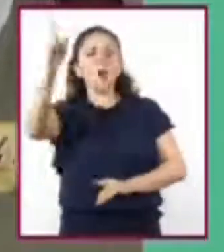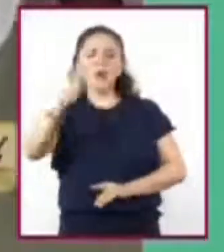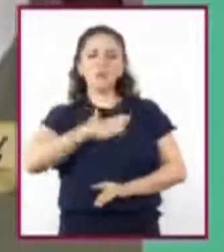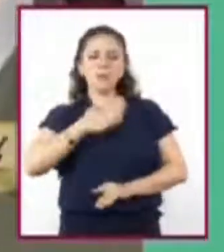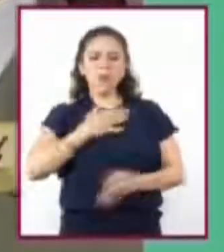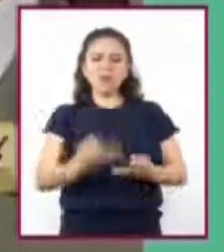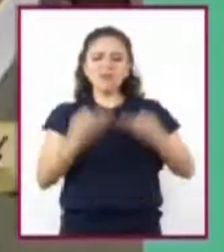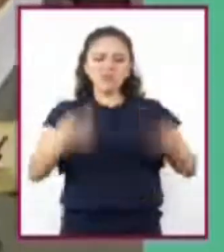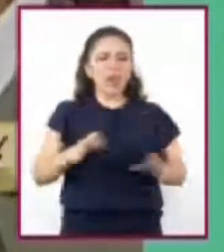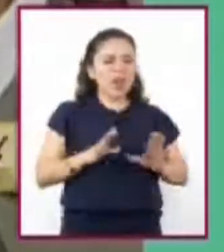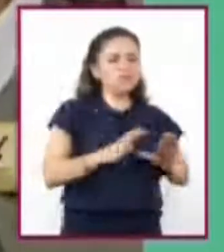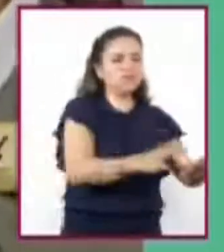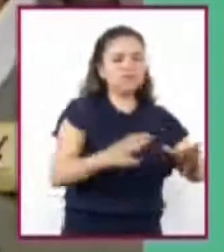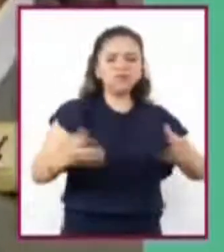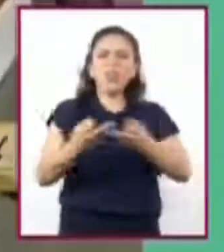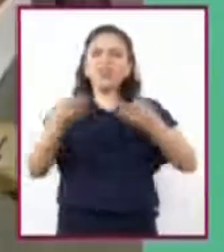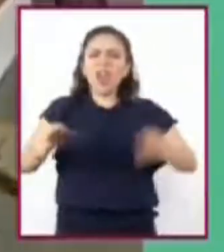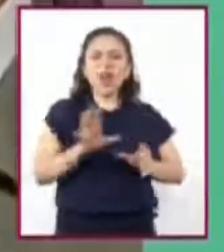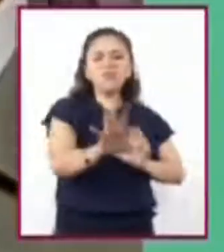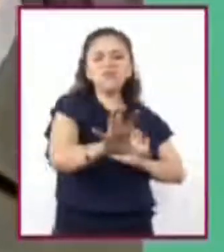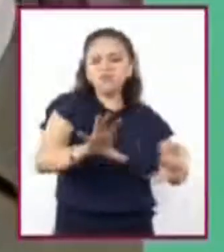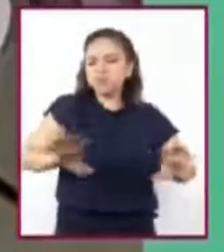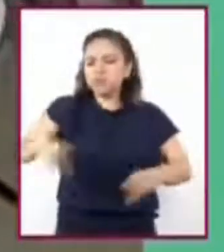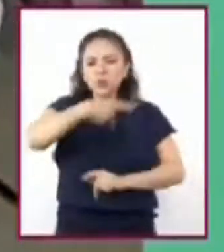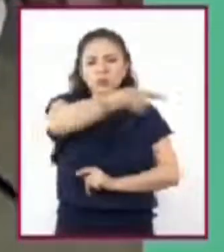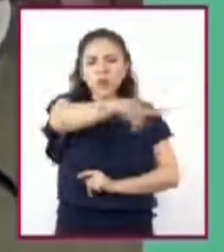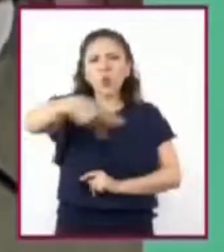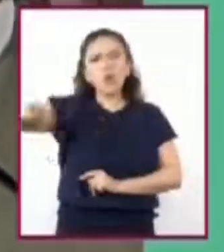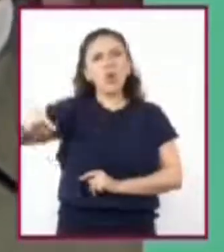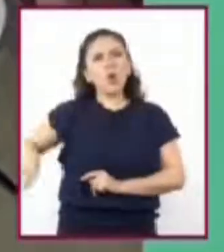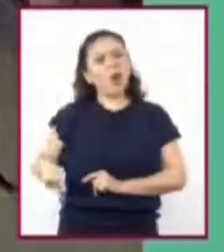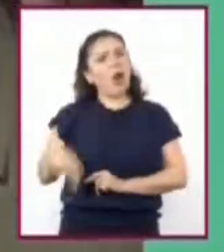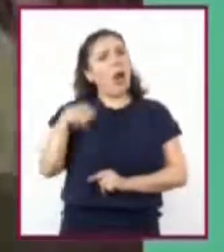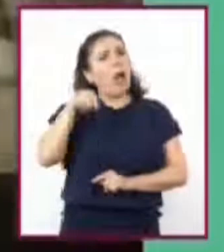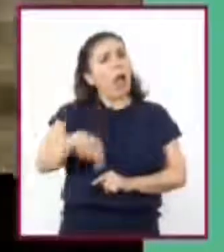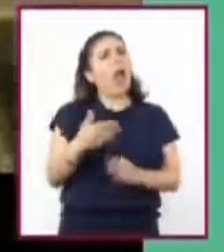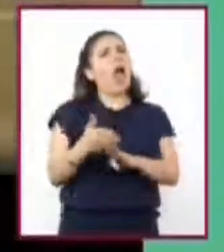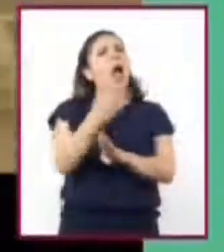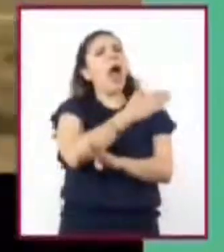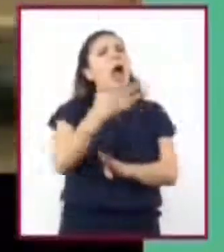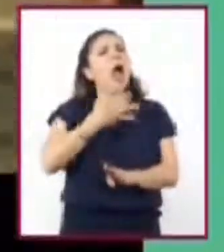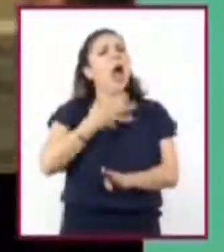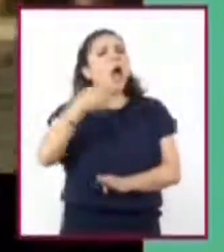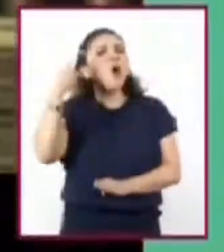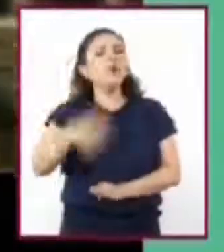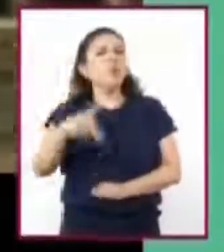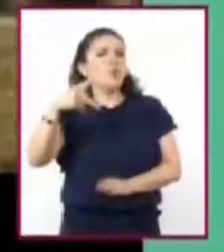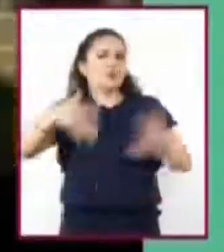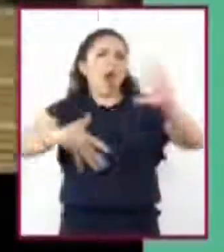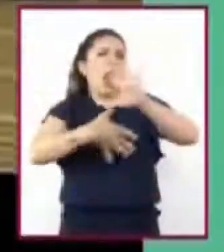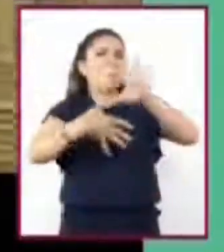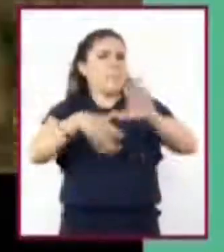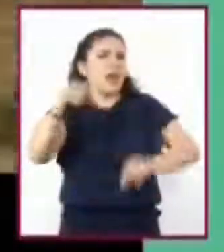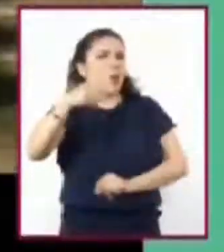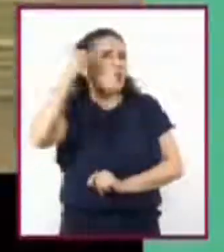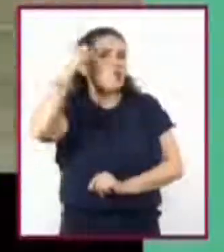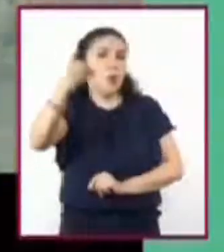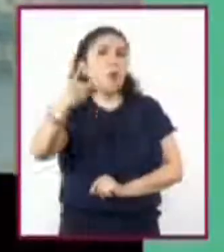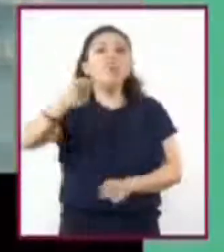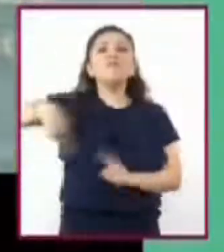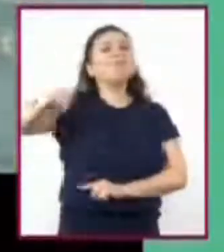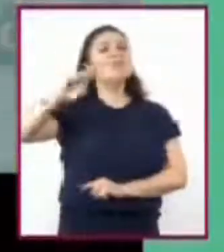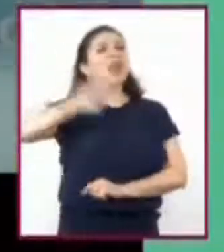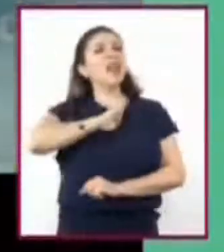diferentes señoríos, reinos o altépetl que existían en Mesoamérica, se los